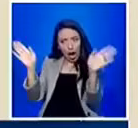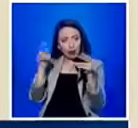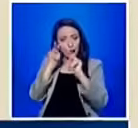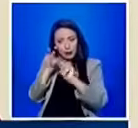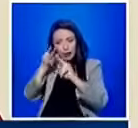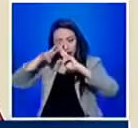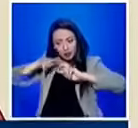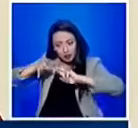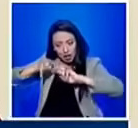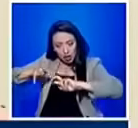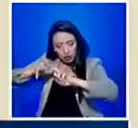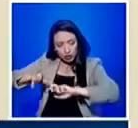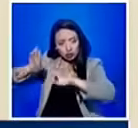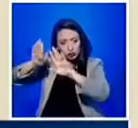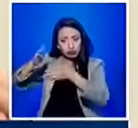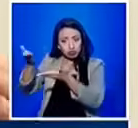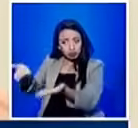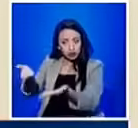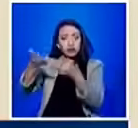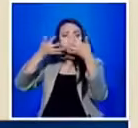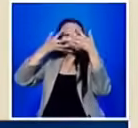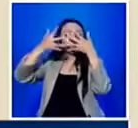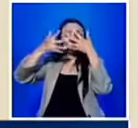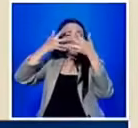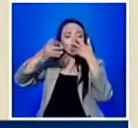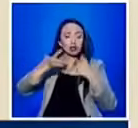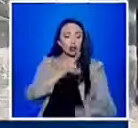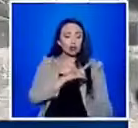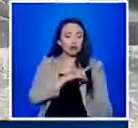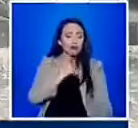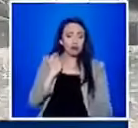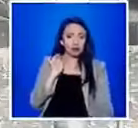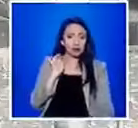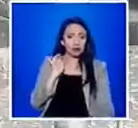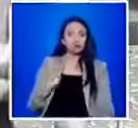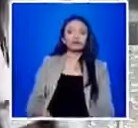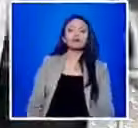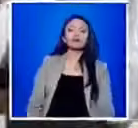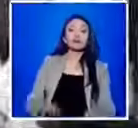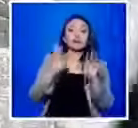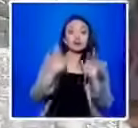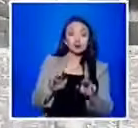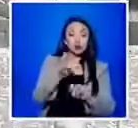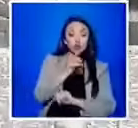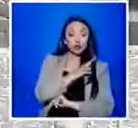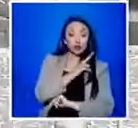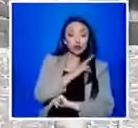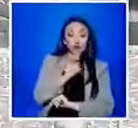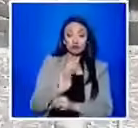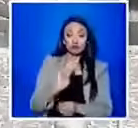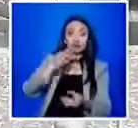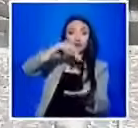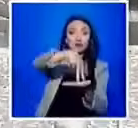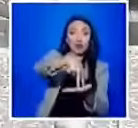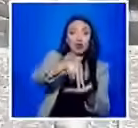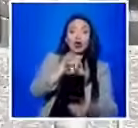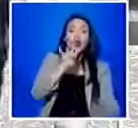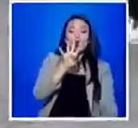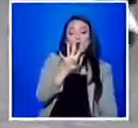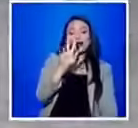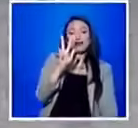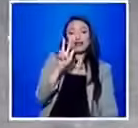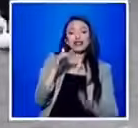seguridad informática para que se vea cómo la universidad ha trabajado. Para la Universidad Central se presentaron